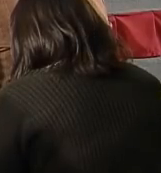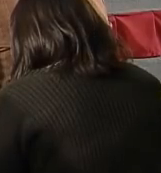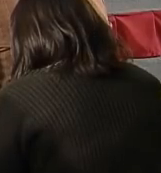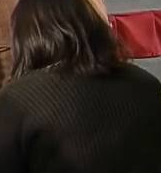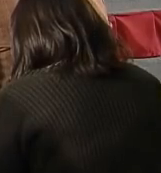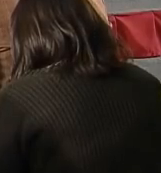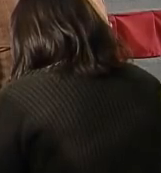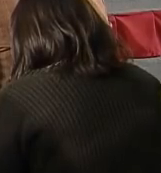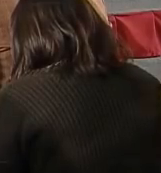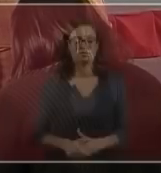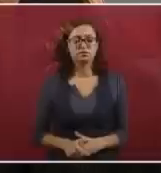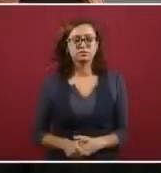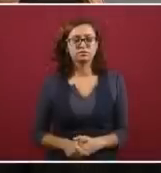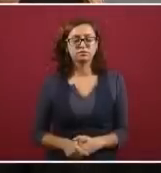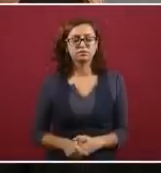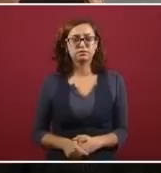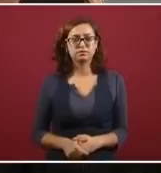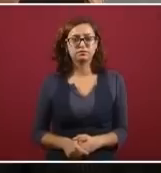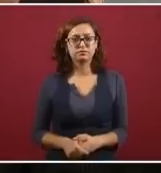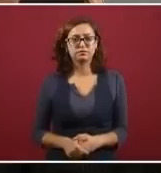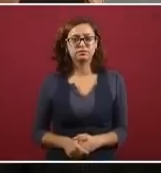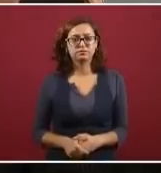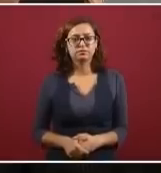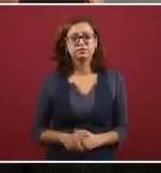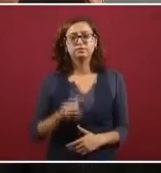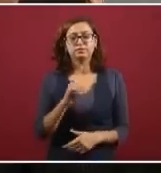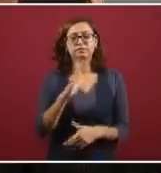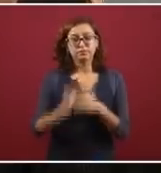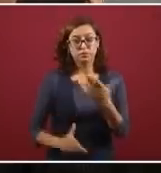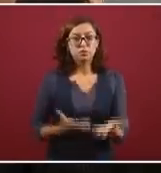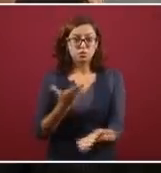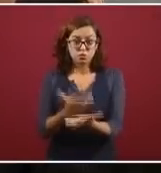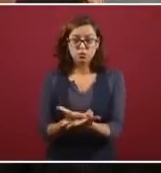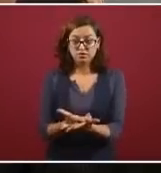ellos van a hacernos la propuesta